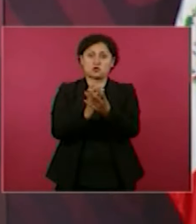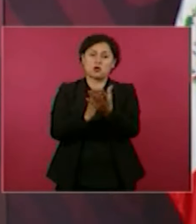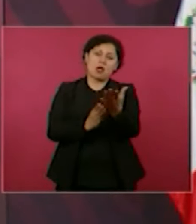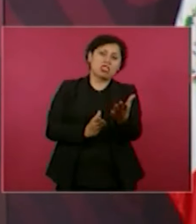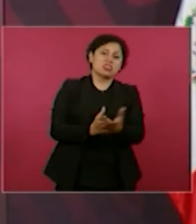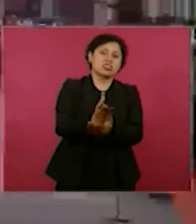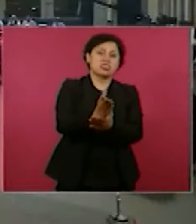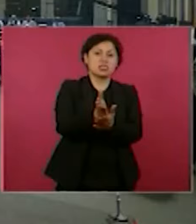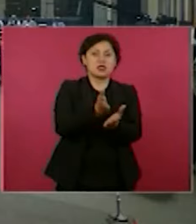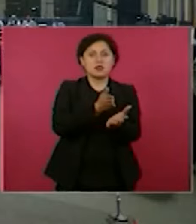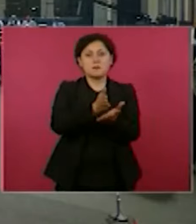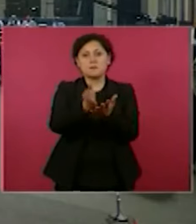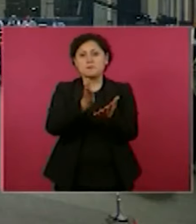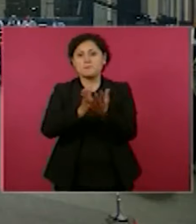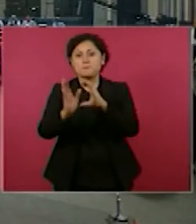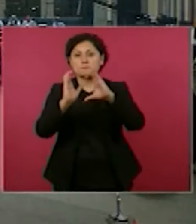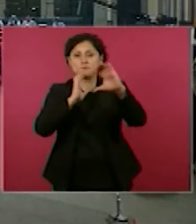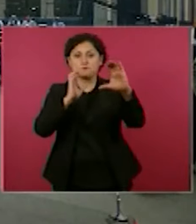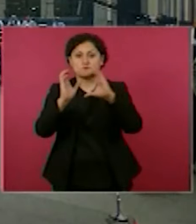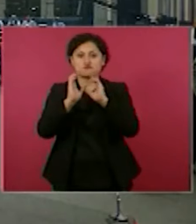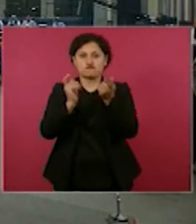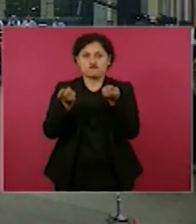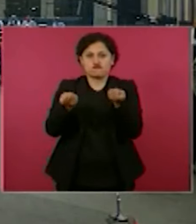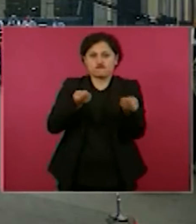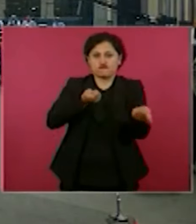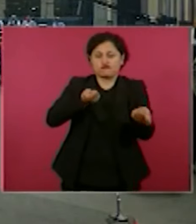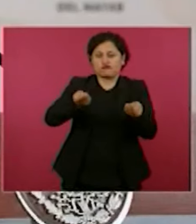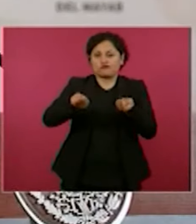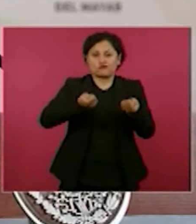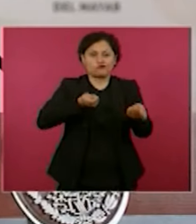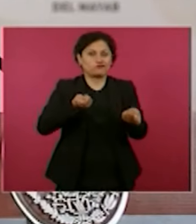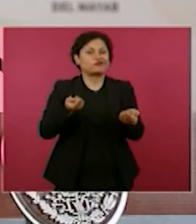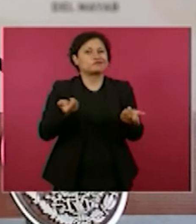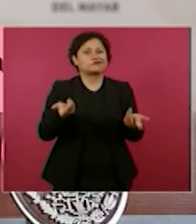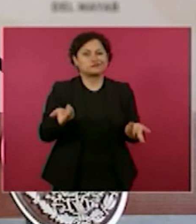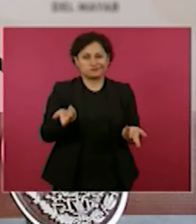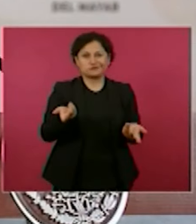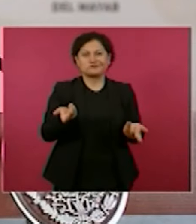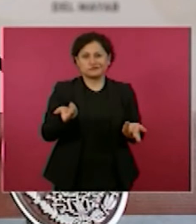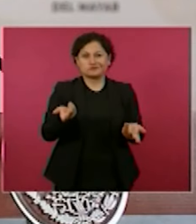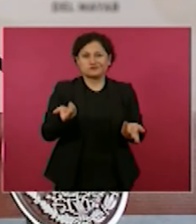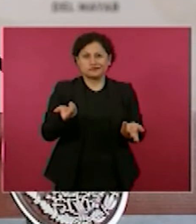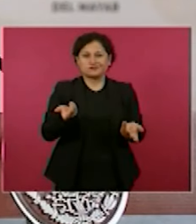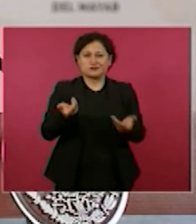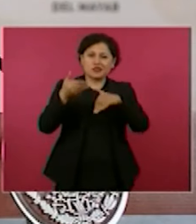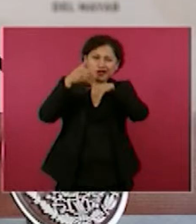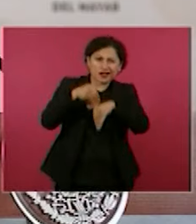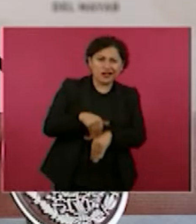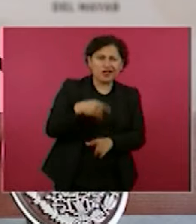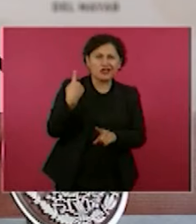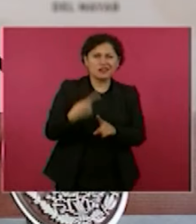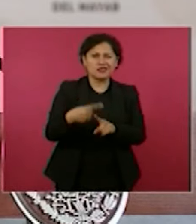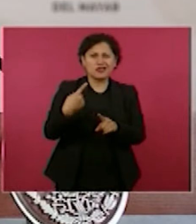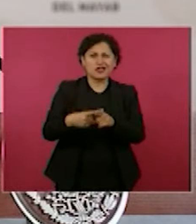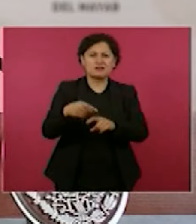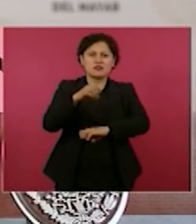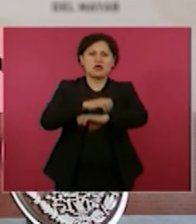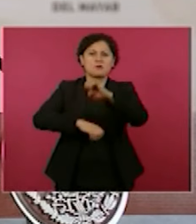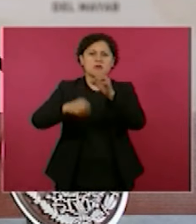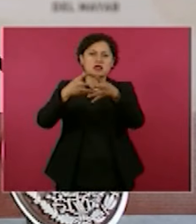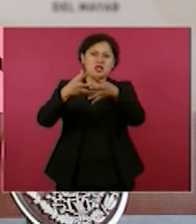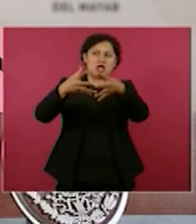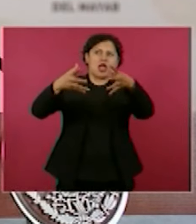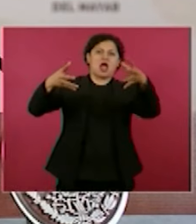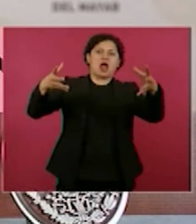habíamos reportado que él había superado en agenda, en conversación, había opacado las campañas presidenciales la